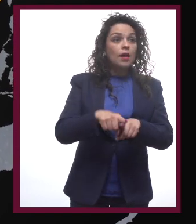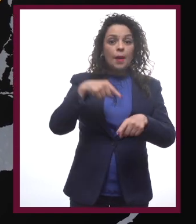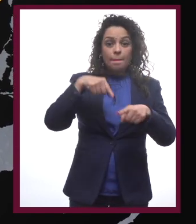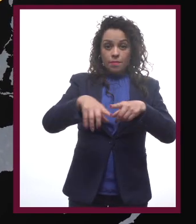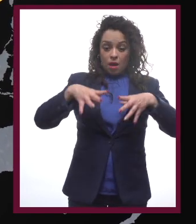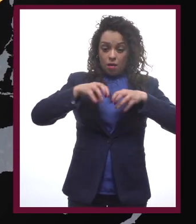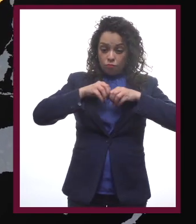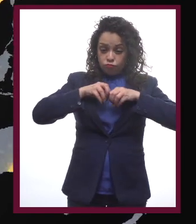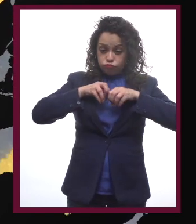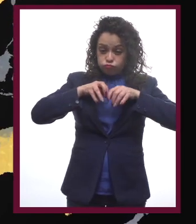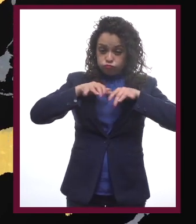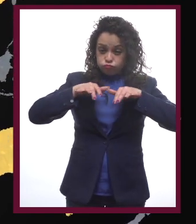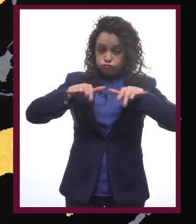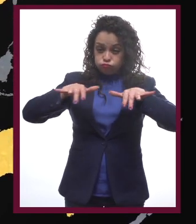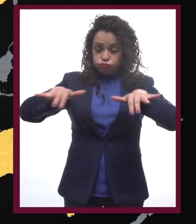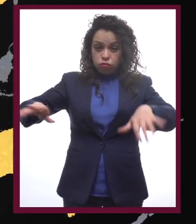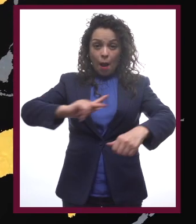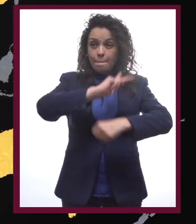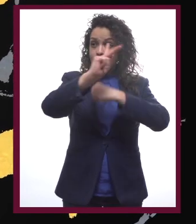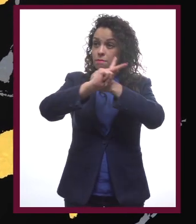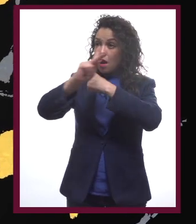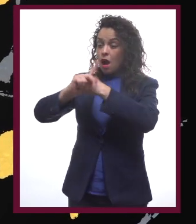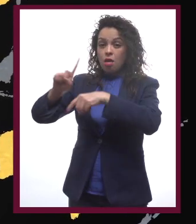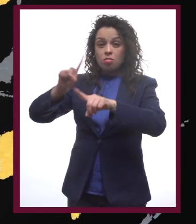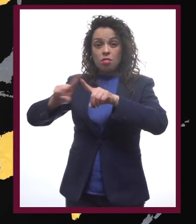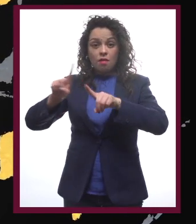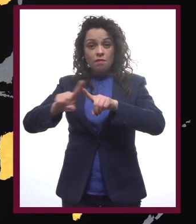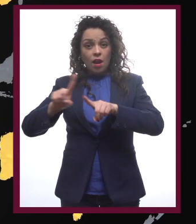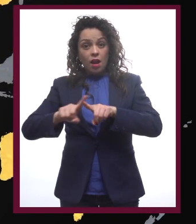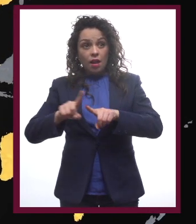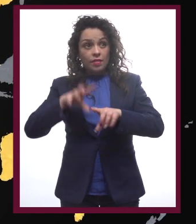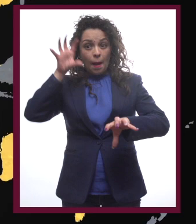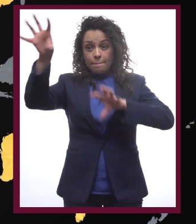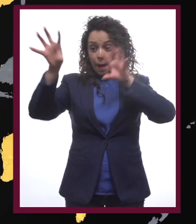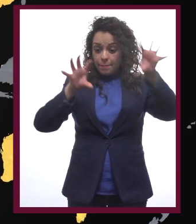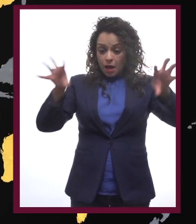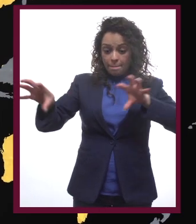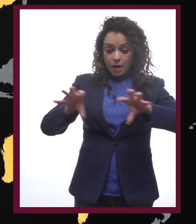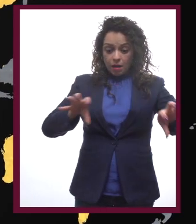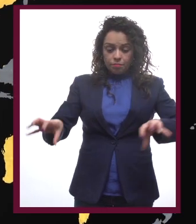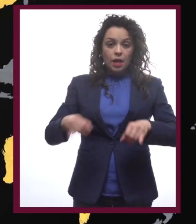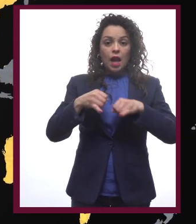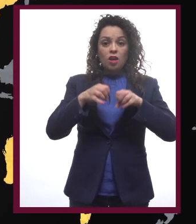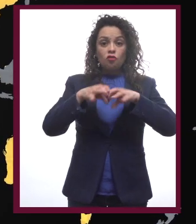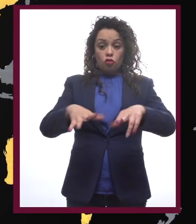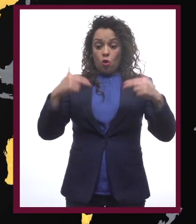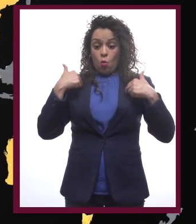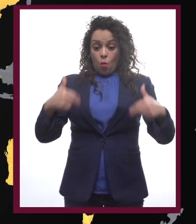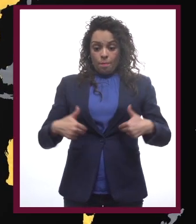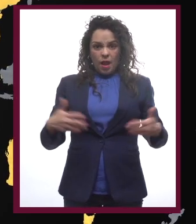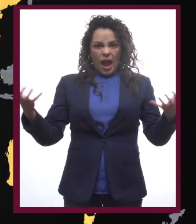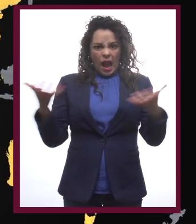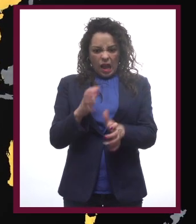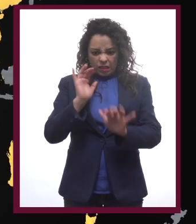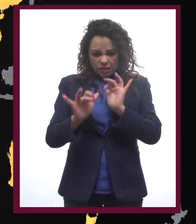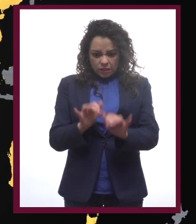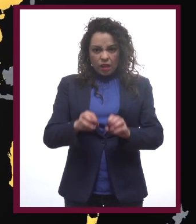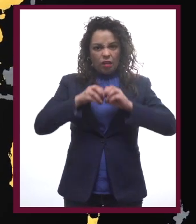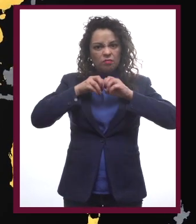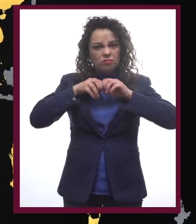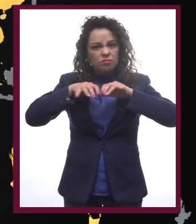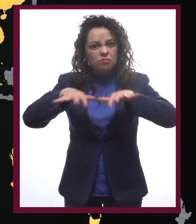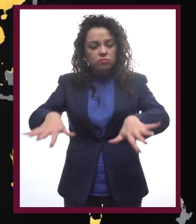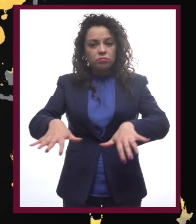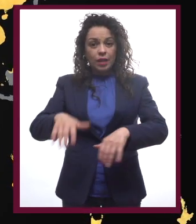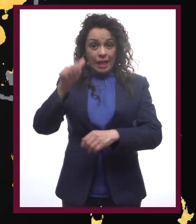y expandirse a lo ancho y largo de países y continentes. En un contexto en el que la información que los humanos producimos,